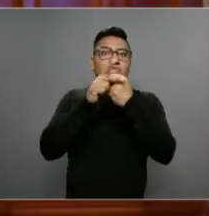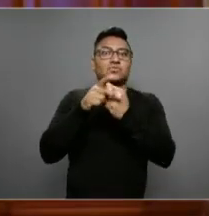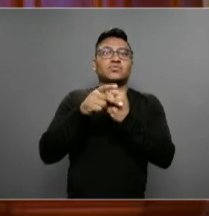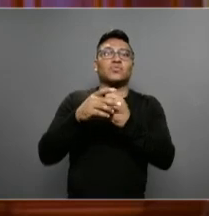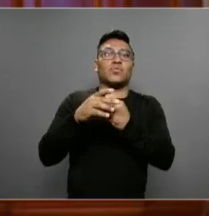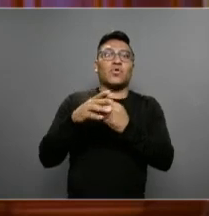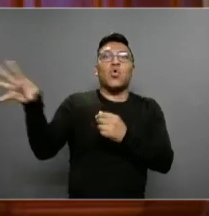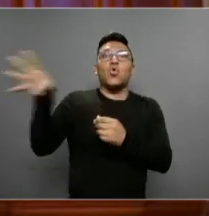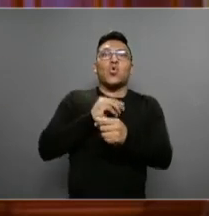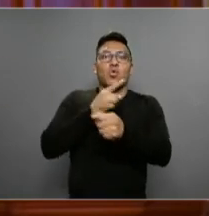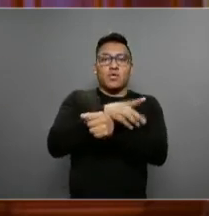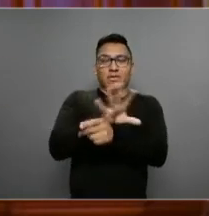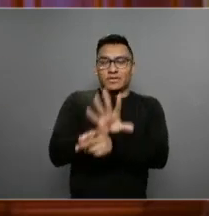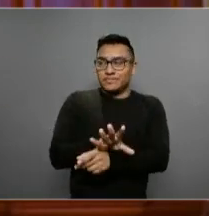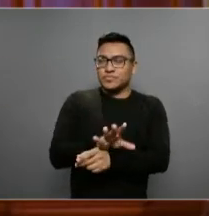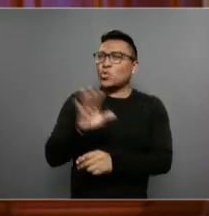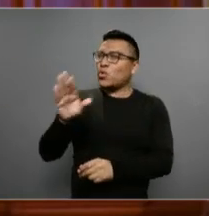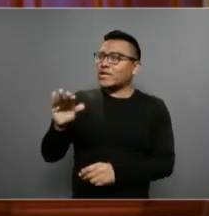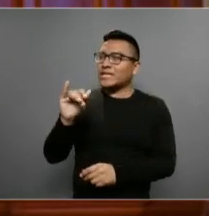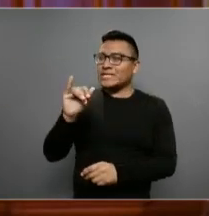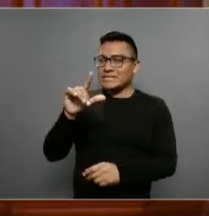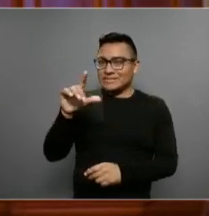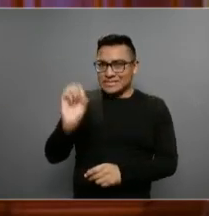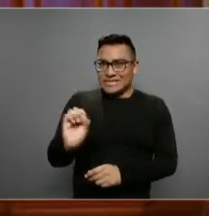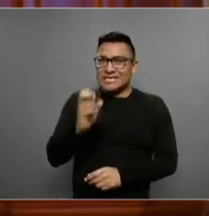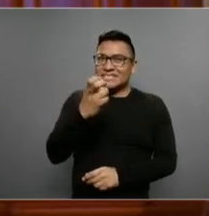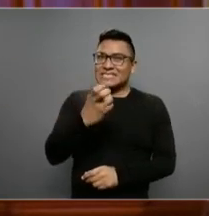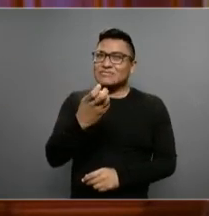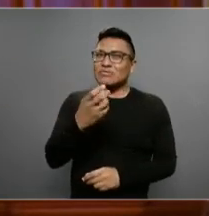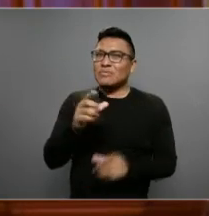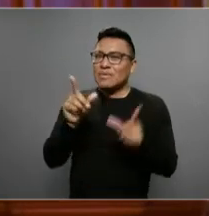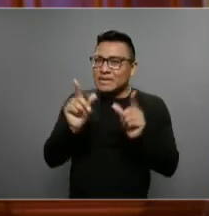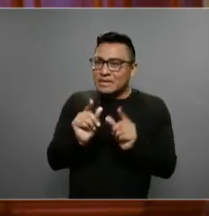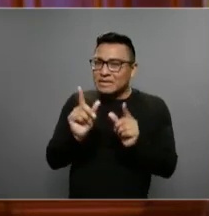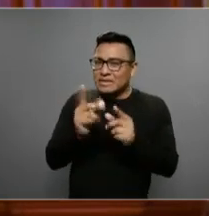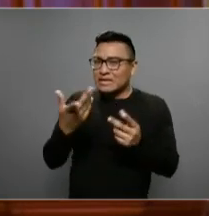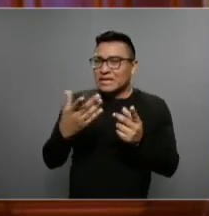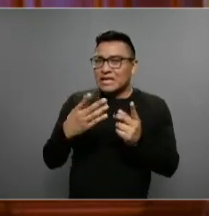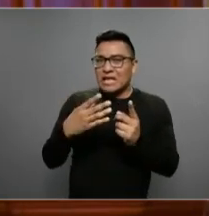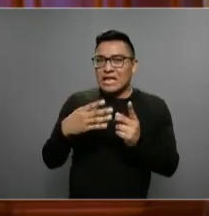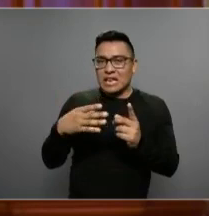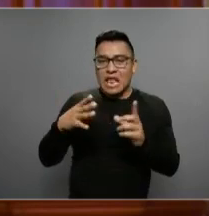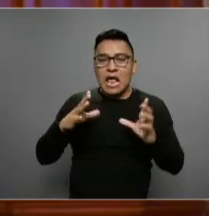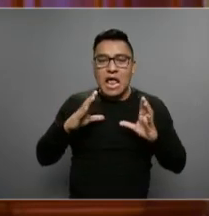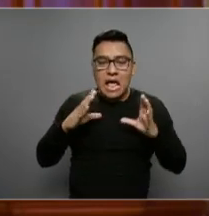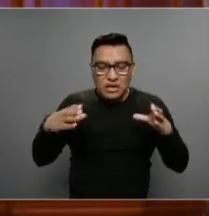pequeño, muy pequeño el dato de transmisión comunitaria.